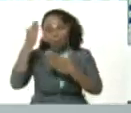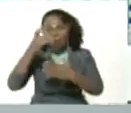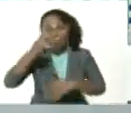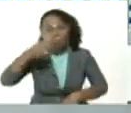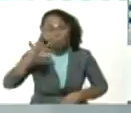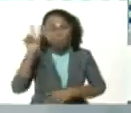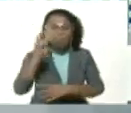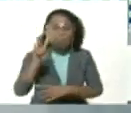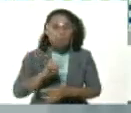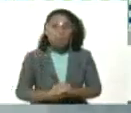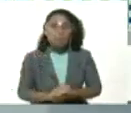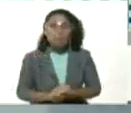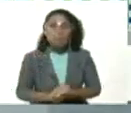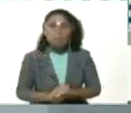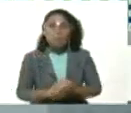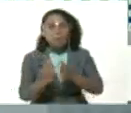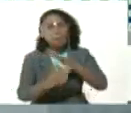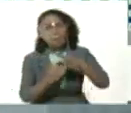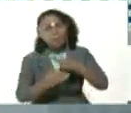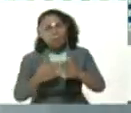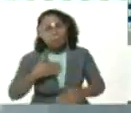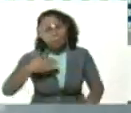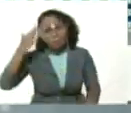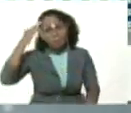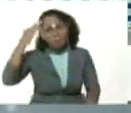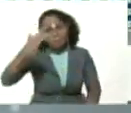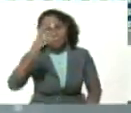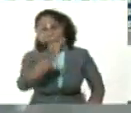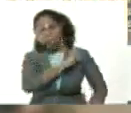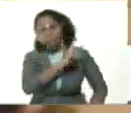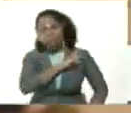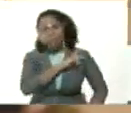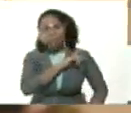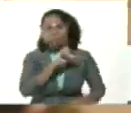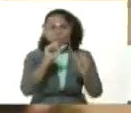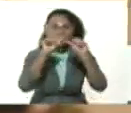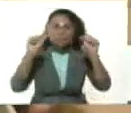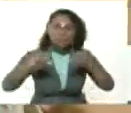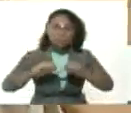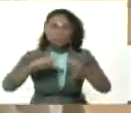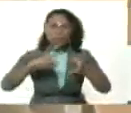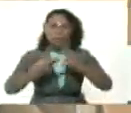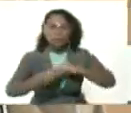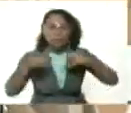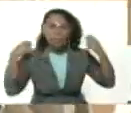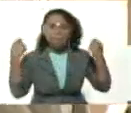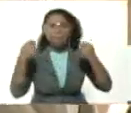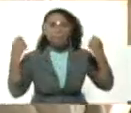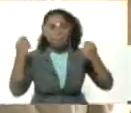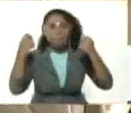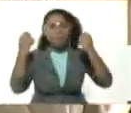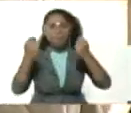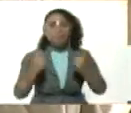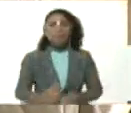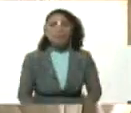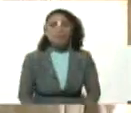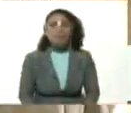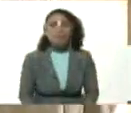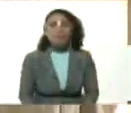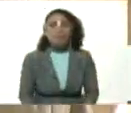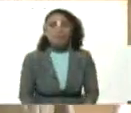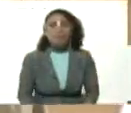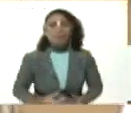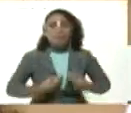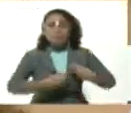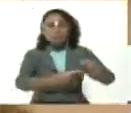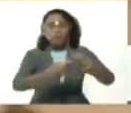de Venezuela. Bueno, básicamente, mi comandante en jefe, el sistema CLAC, nuestro sistema popular de distribución